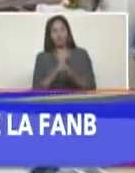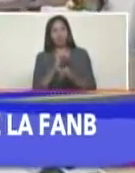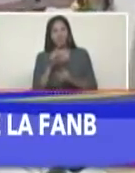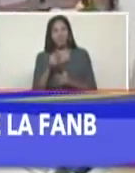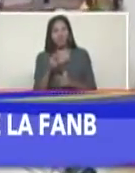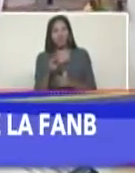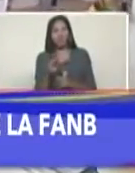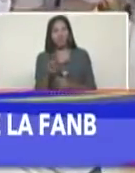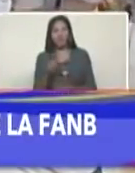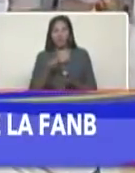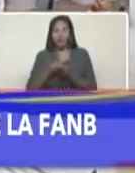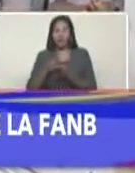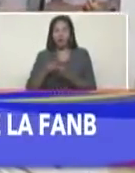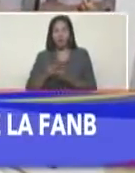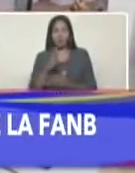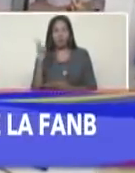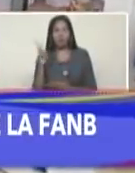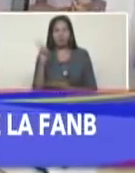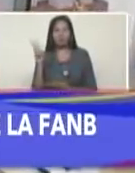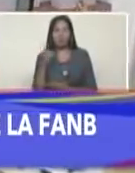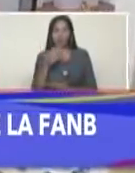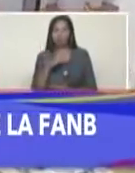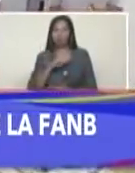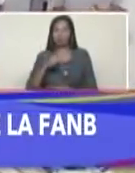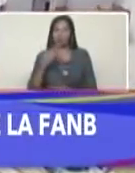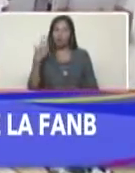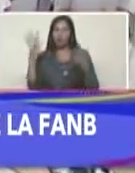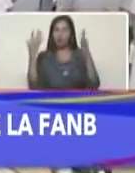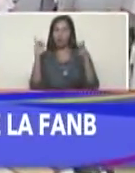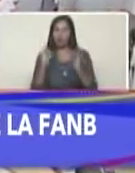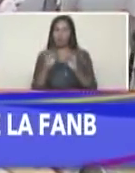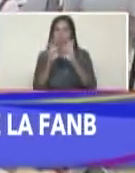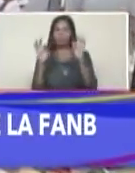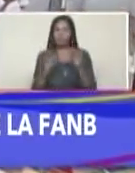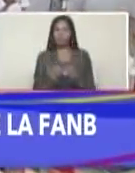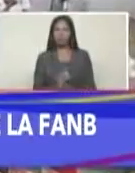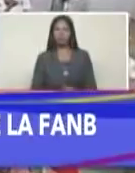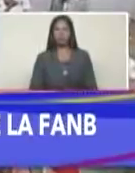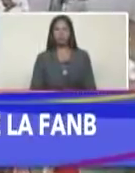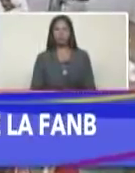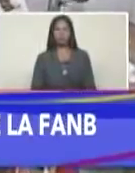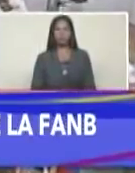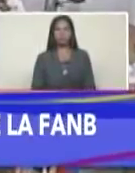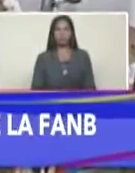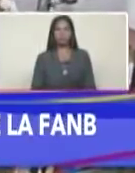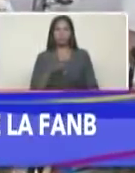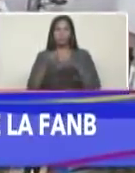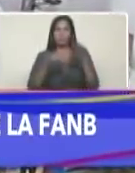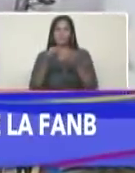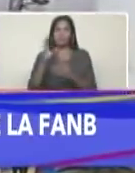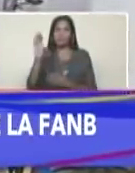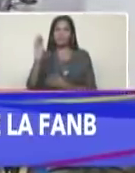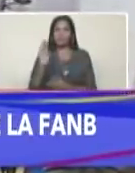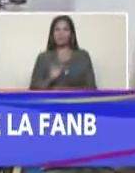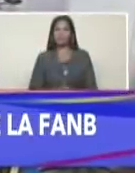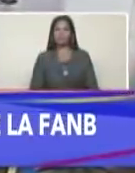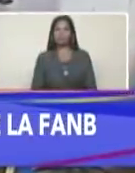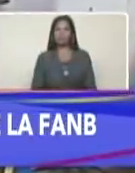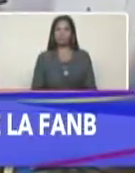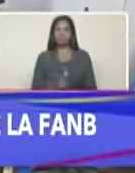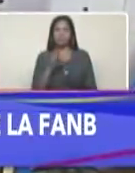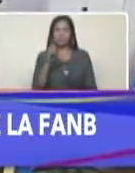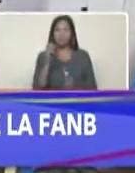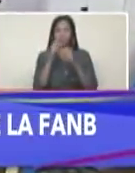ellos apuestan a Venezuela. Así que son cosas que nosotros aplaudimos. Vamos a explicar al país, por favor. Este es el milagro genético